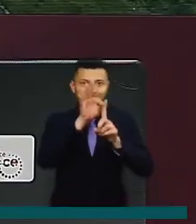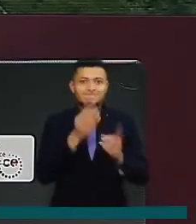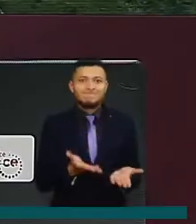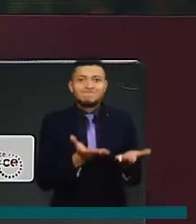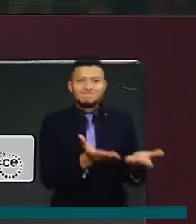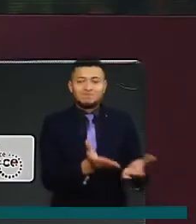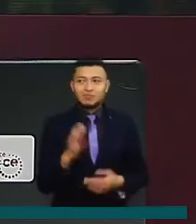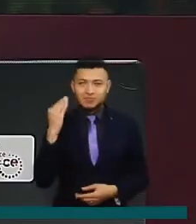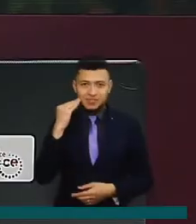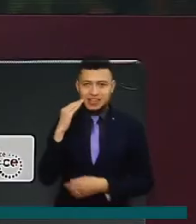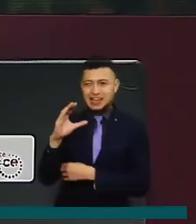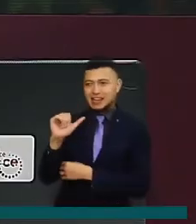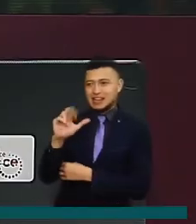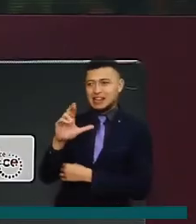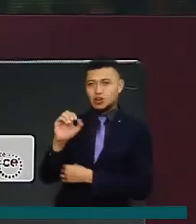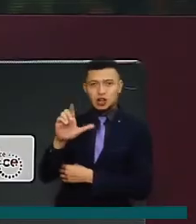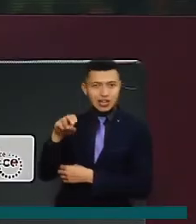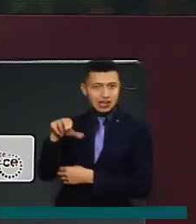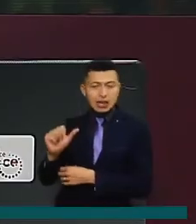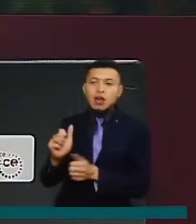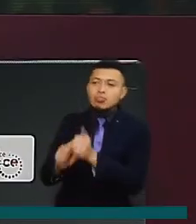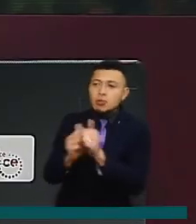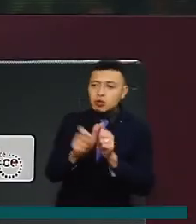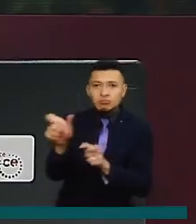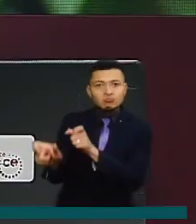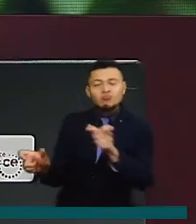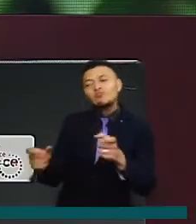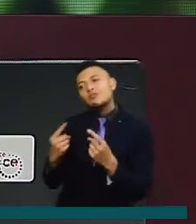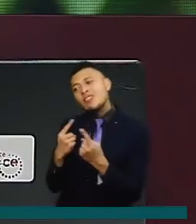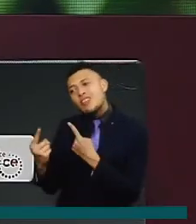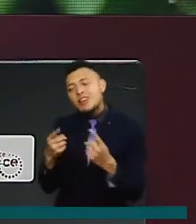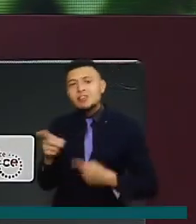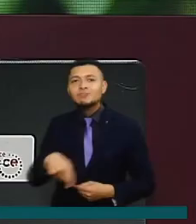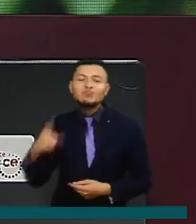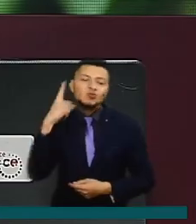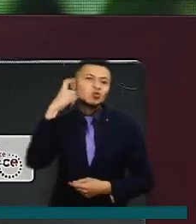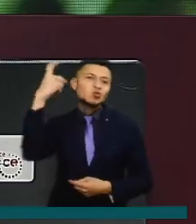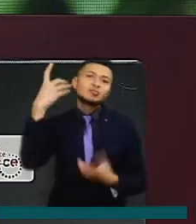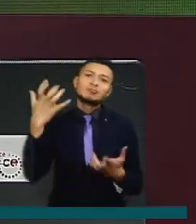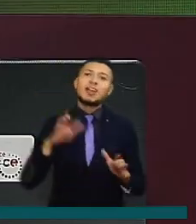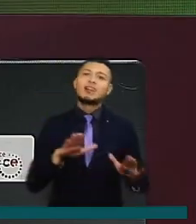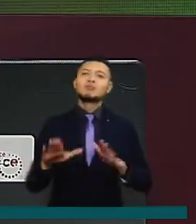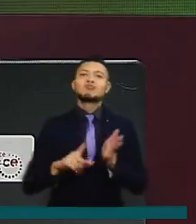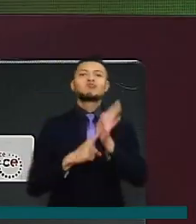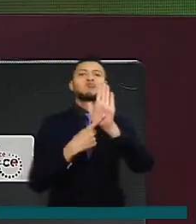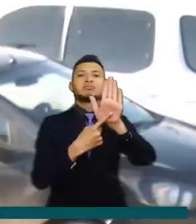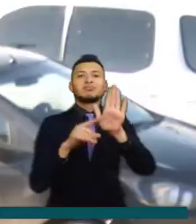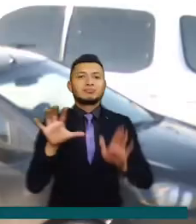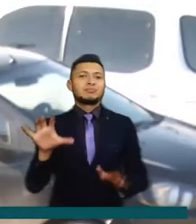especializadas. Carolina Escandón habló con estos deportistas que sueñan con algún día representar a nuestro país.